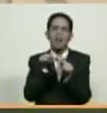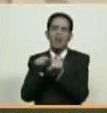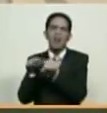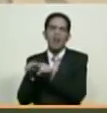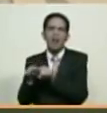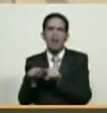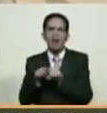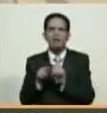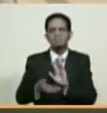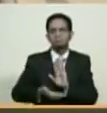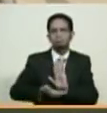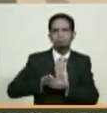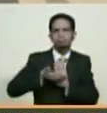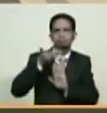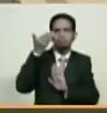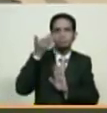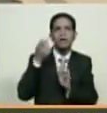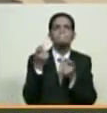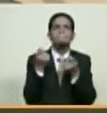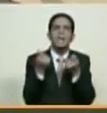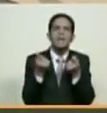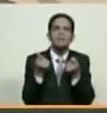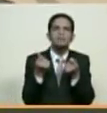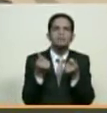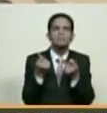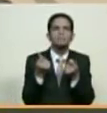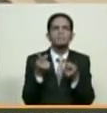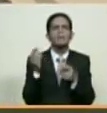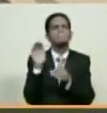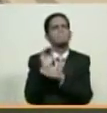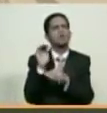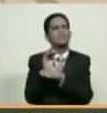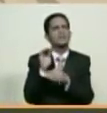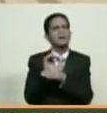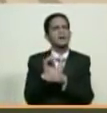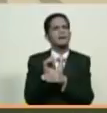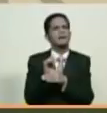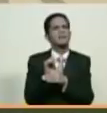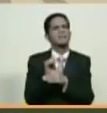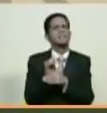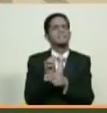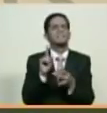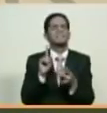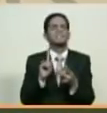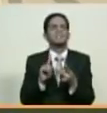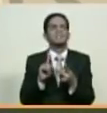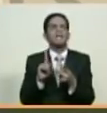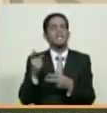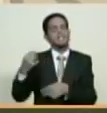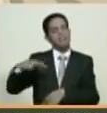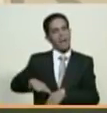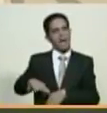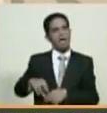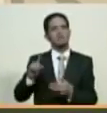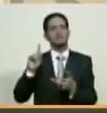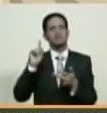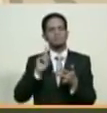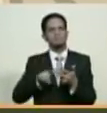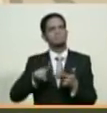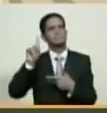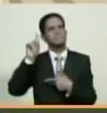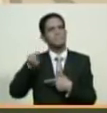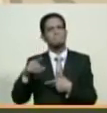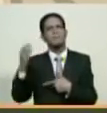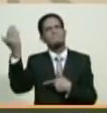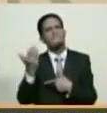estará activando el gobierno venezolano para proteger a propósito el salario de los venezolanos? Y por otra parte, con respecto al plan Vuelta a